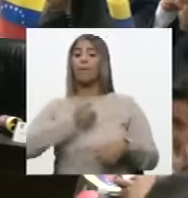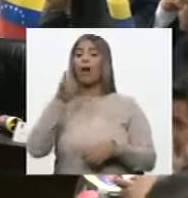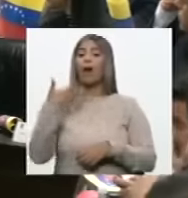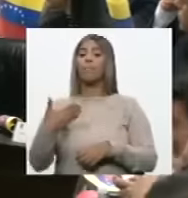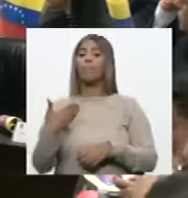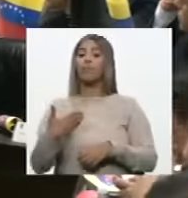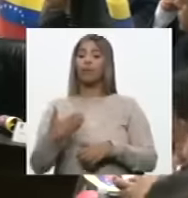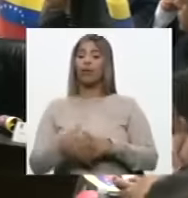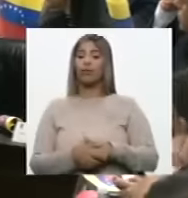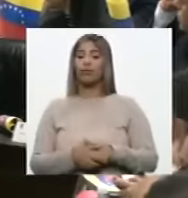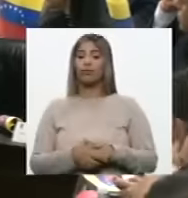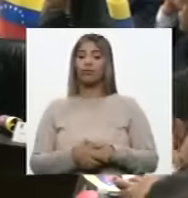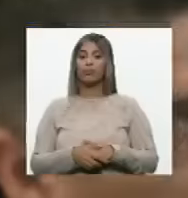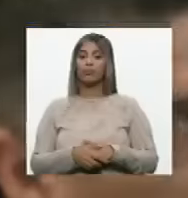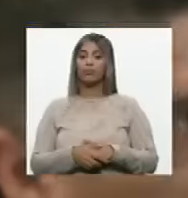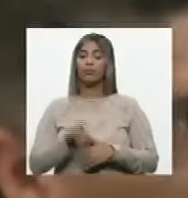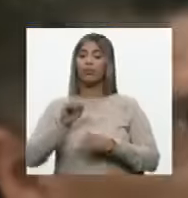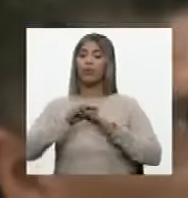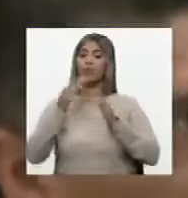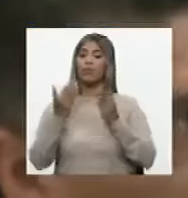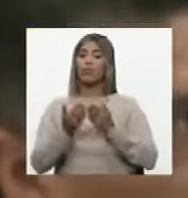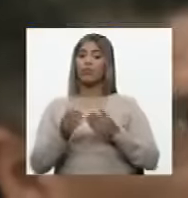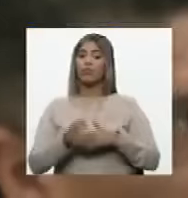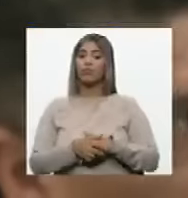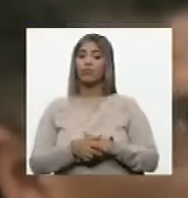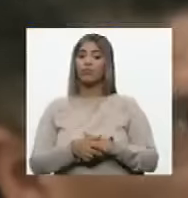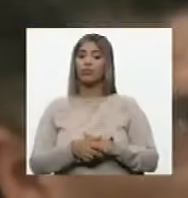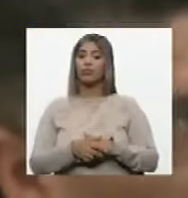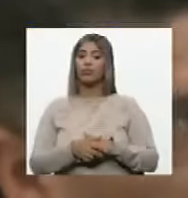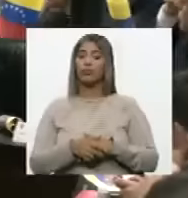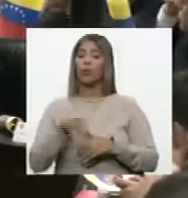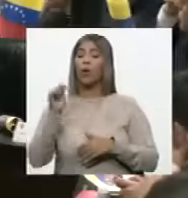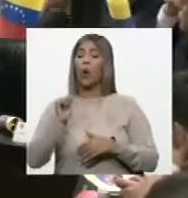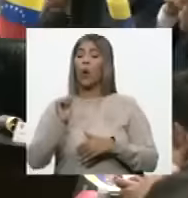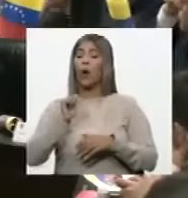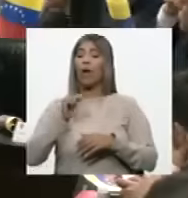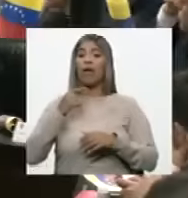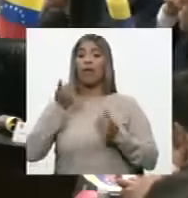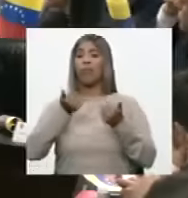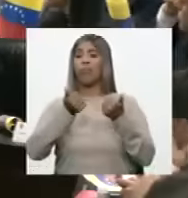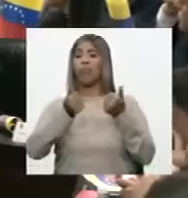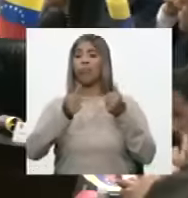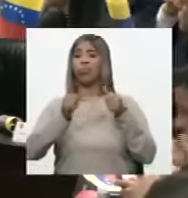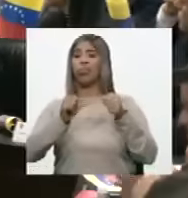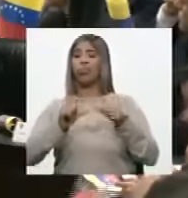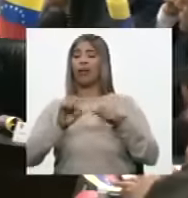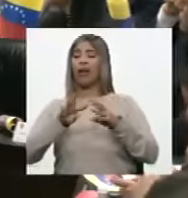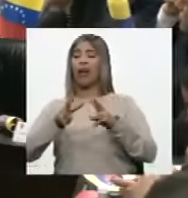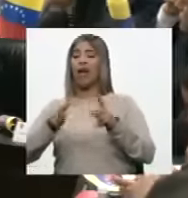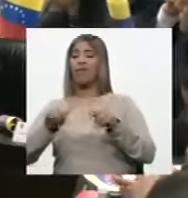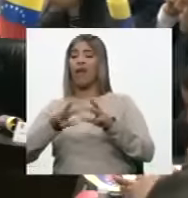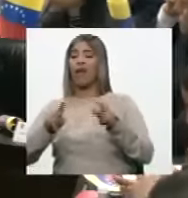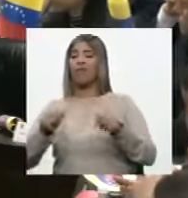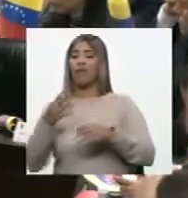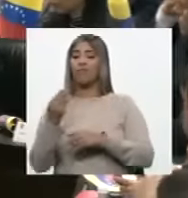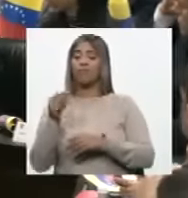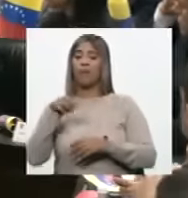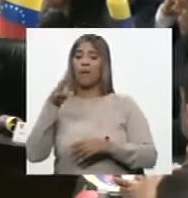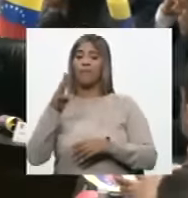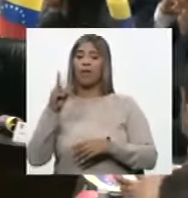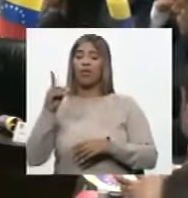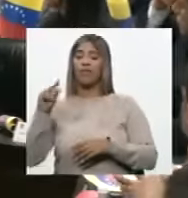importante, una de las industrias petroleras más importantes del mundo, hoy hecho desastre con este tema de la corrupción que está ocurriendo en